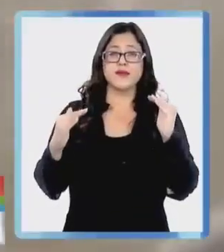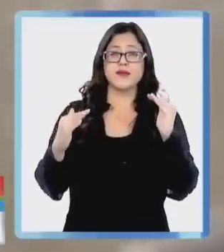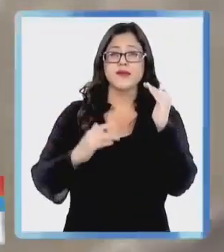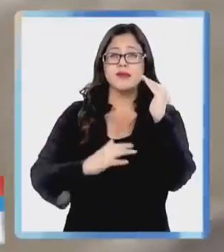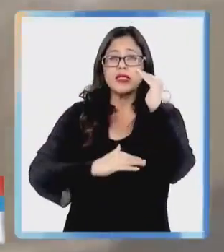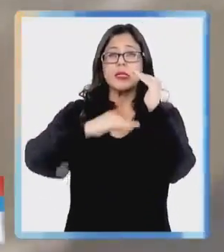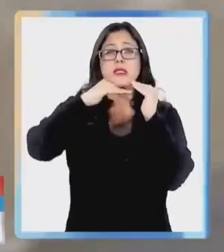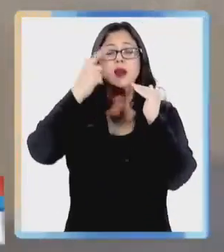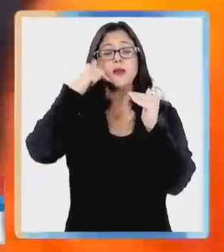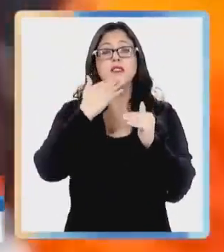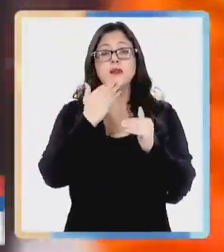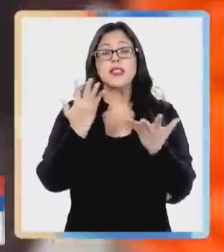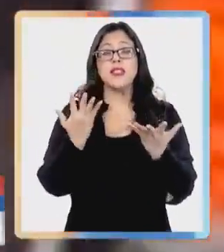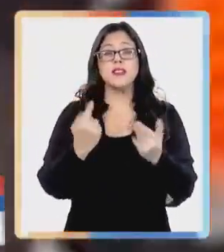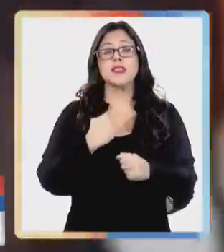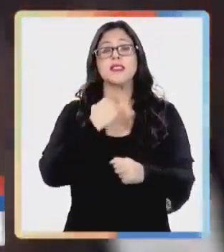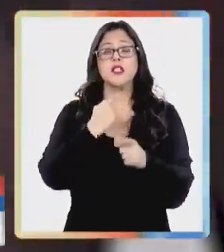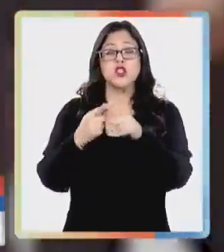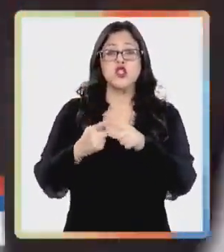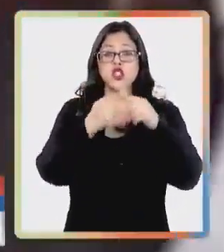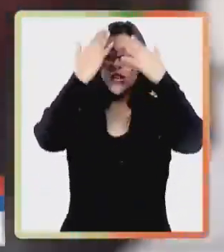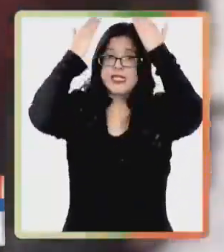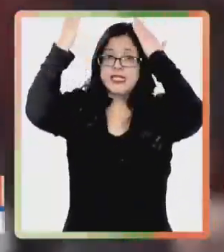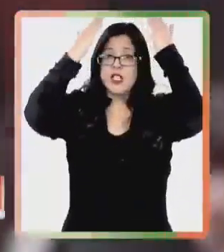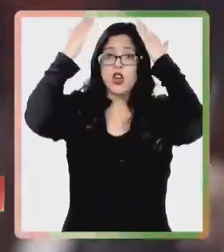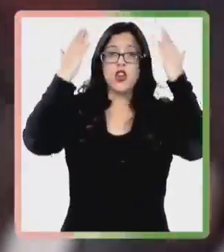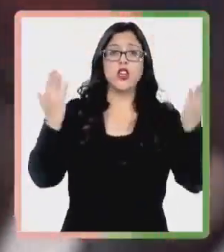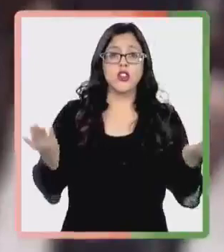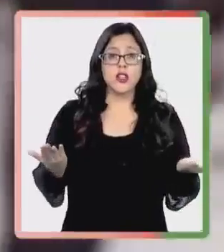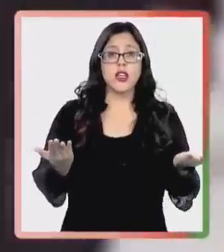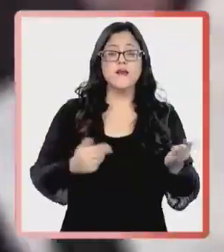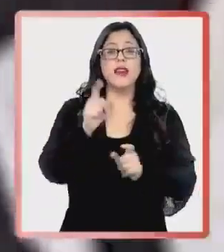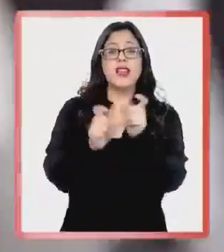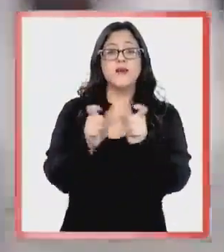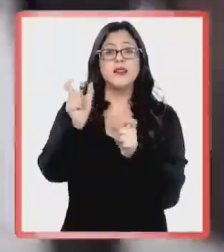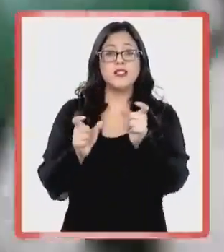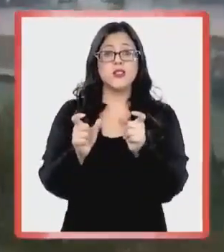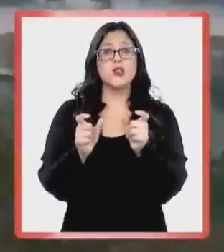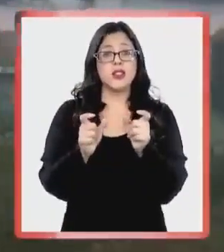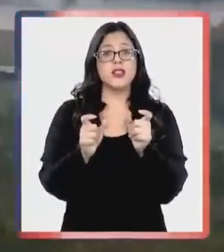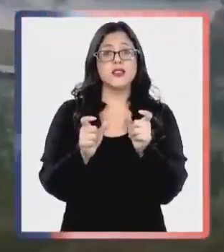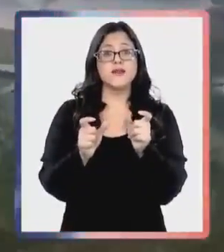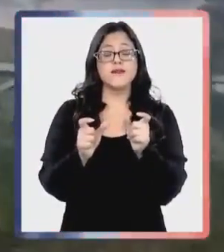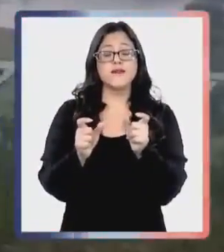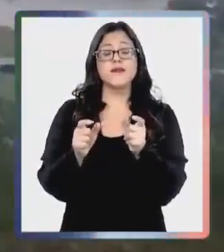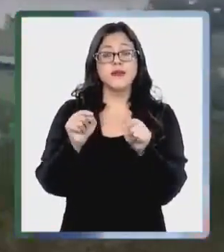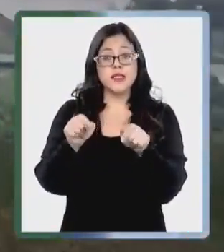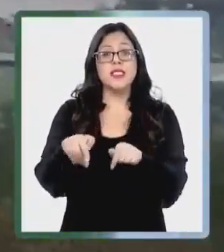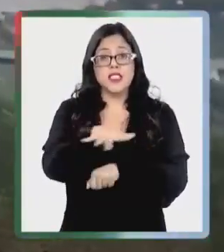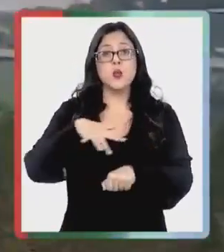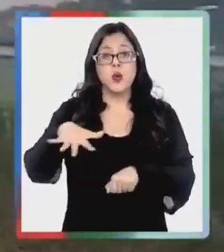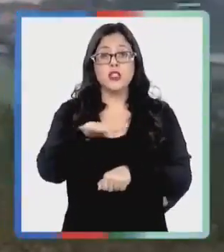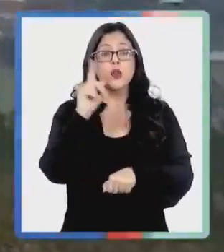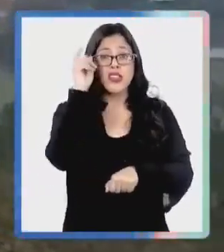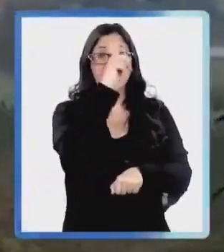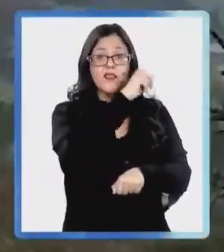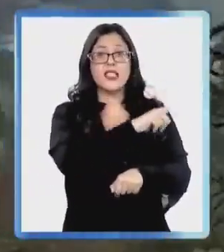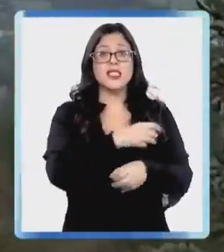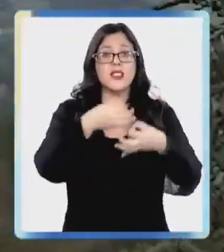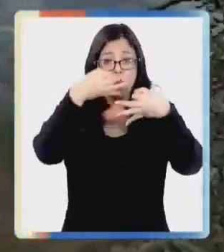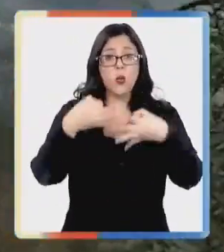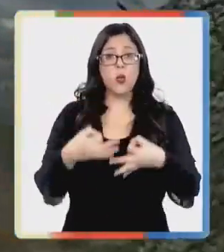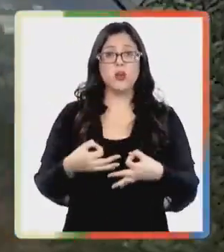productivos, pero también un fuerte impacto social y psicológico en los damnificados, momentos críticos que vivieron